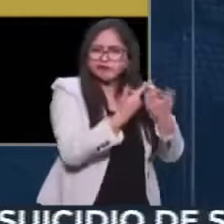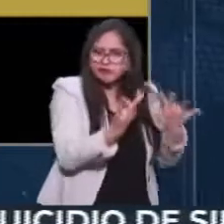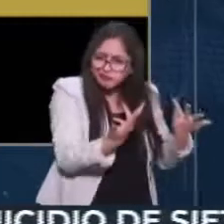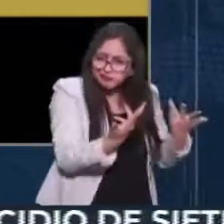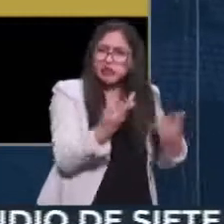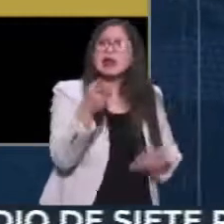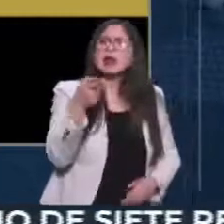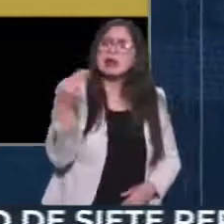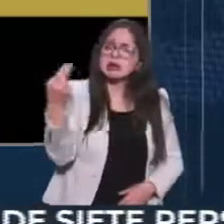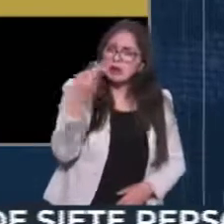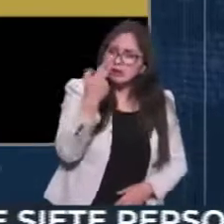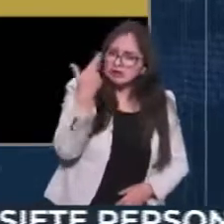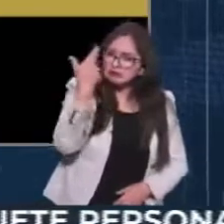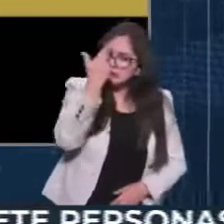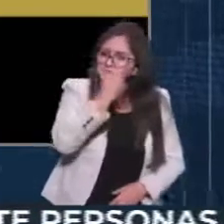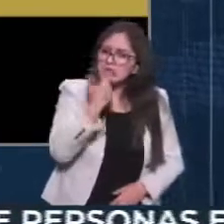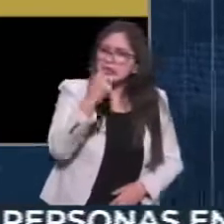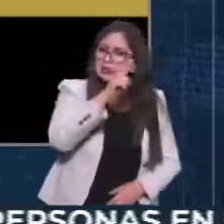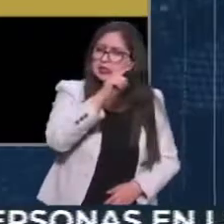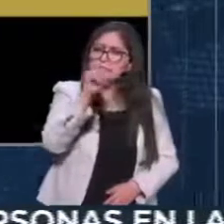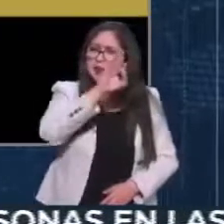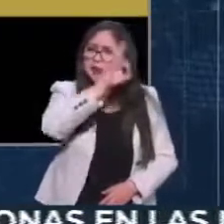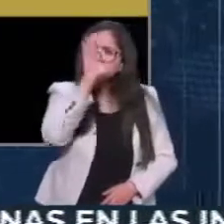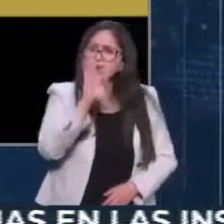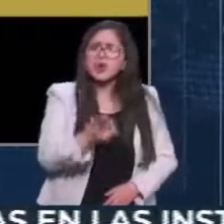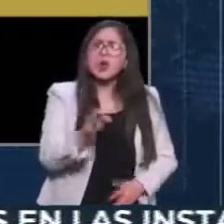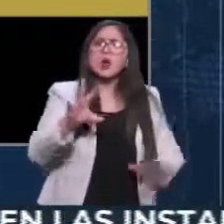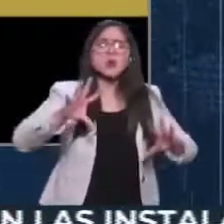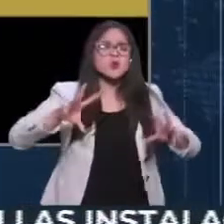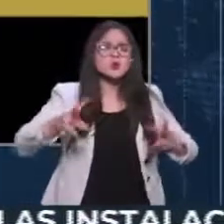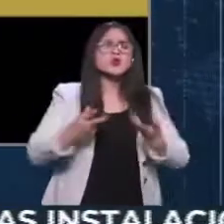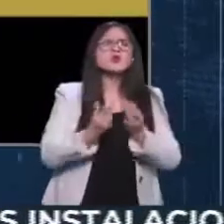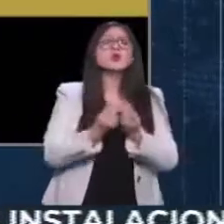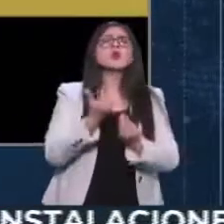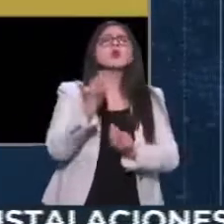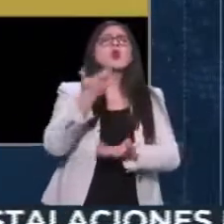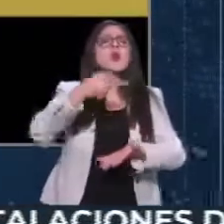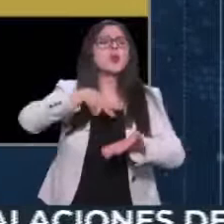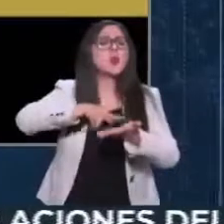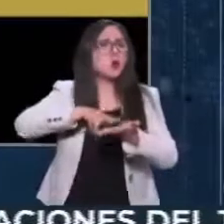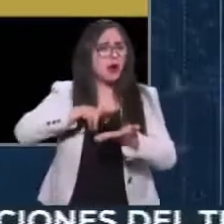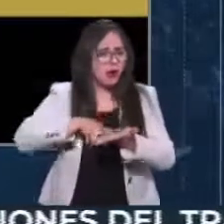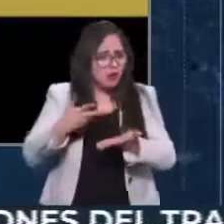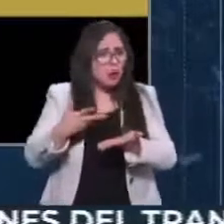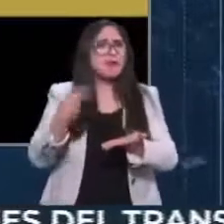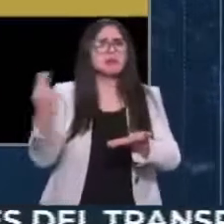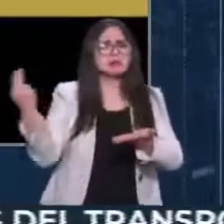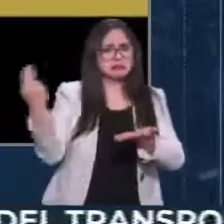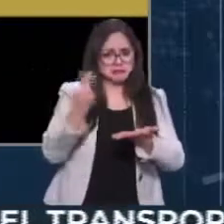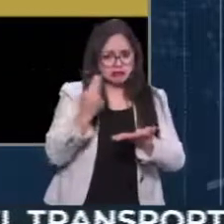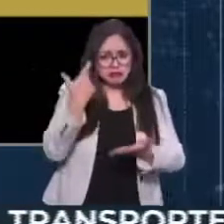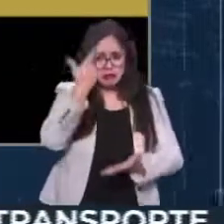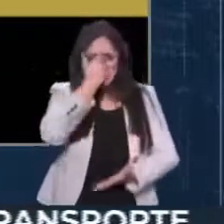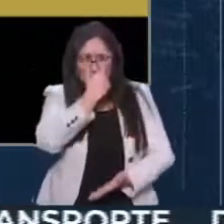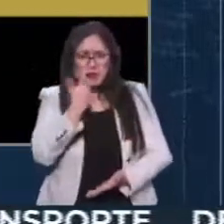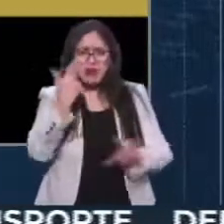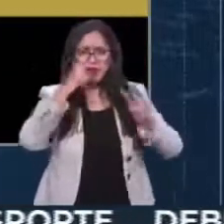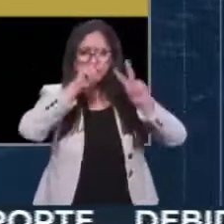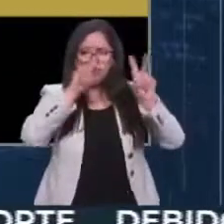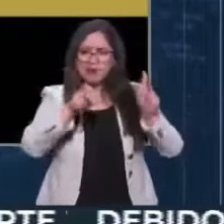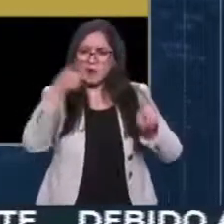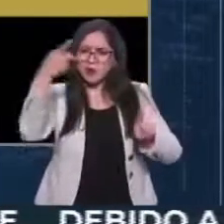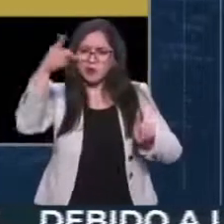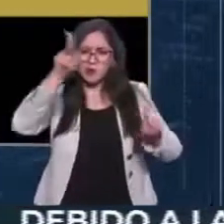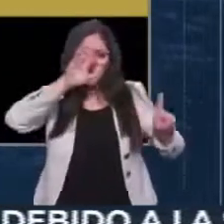en un plano de cumplimiento financiero y, por supuesto, con un enfoque forense para asegurarnos de que todos